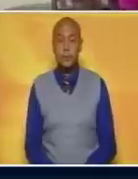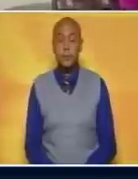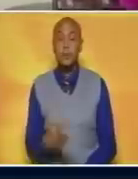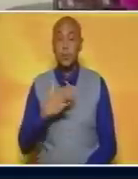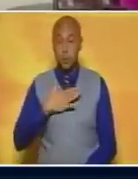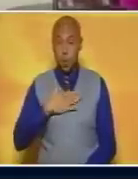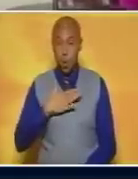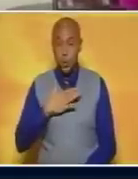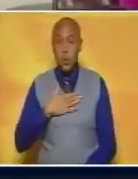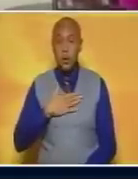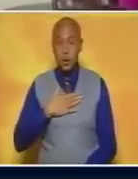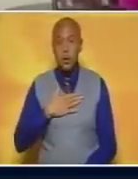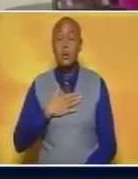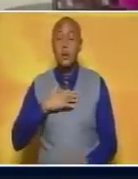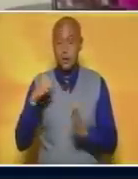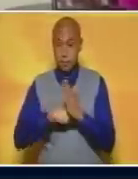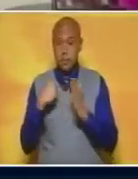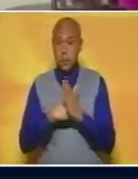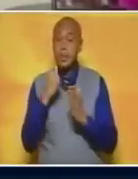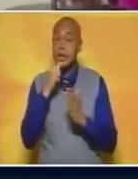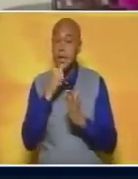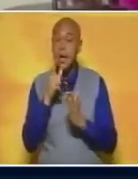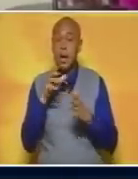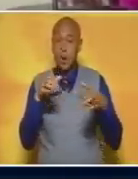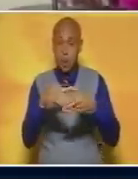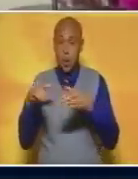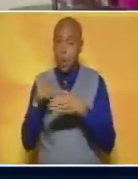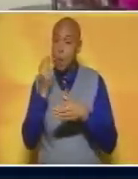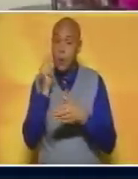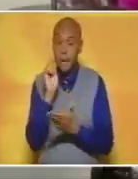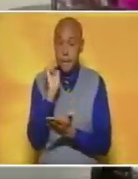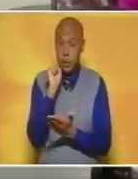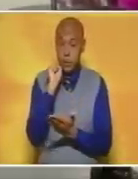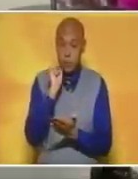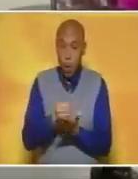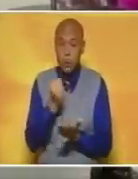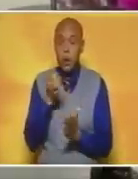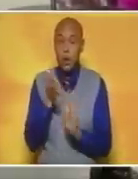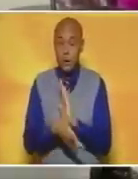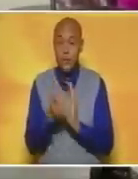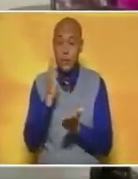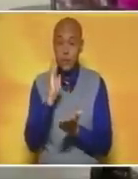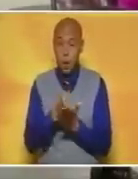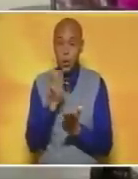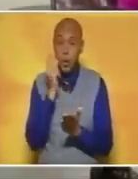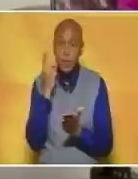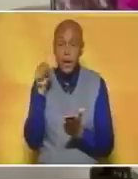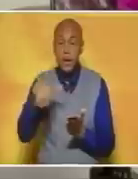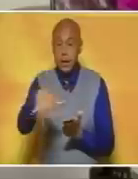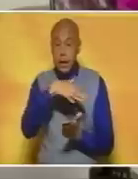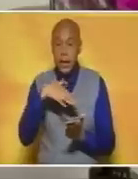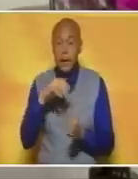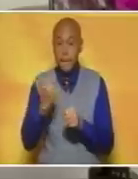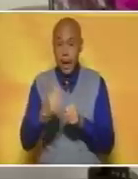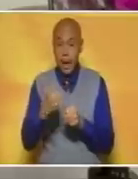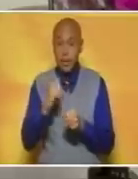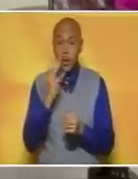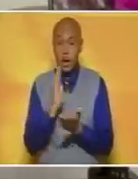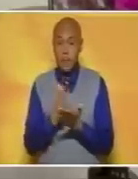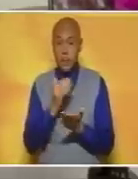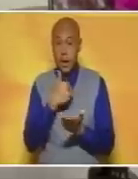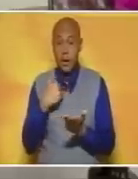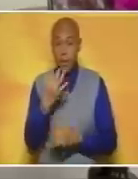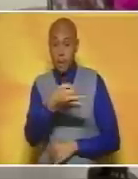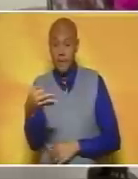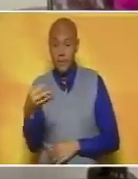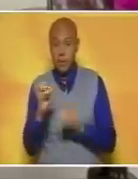Estamos luchando con la ayuda de todos los socios del Maracaibo Country Club para que podamos tener una cancha